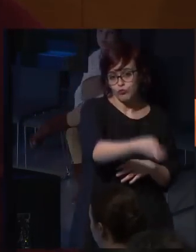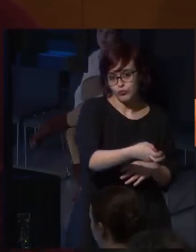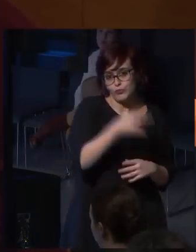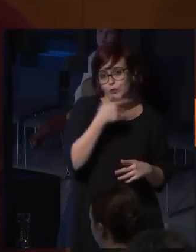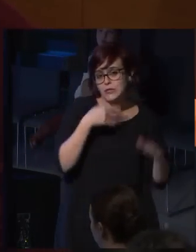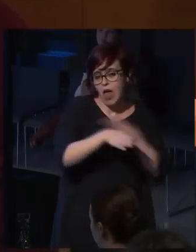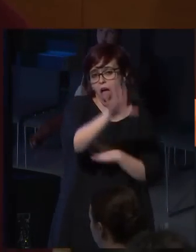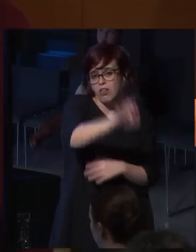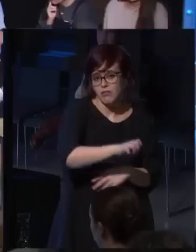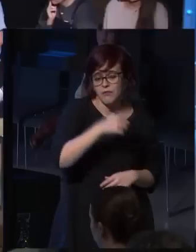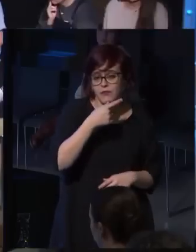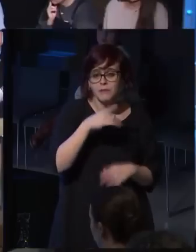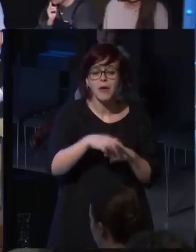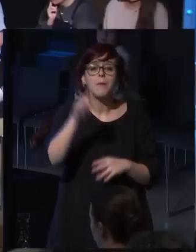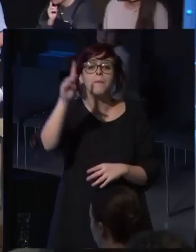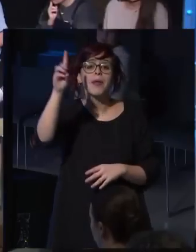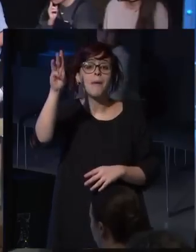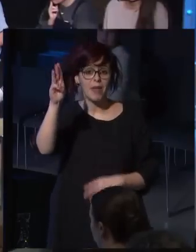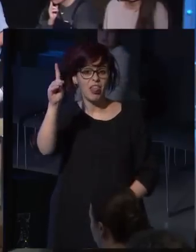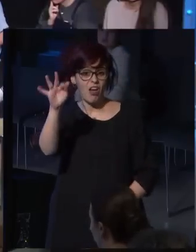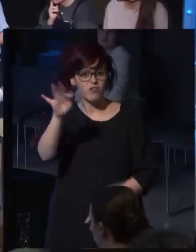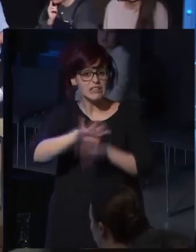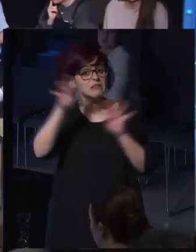todas maneras... Está en PDF en internet.